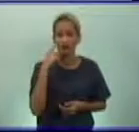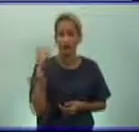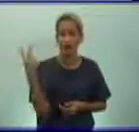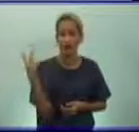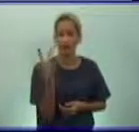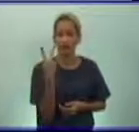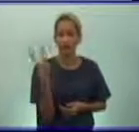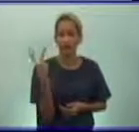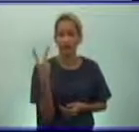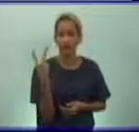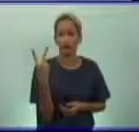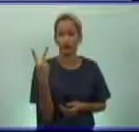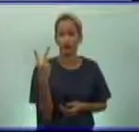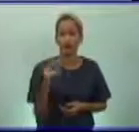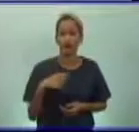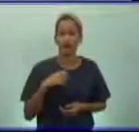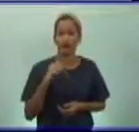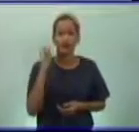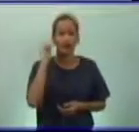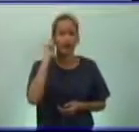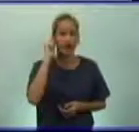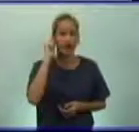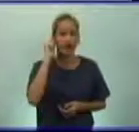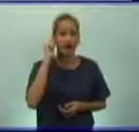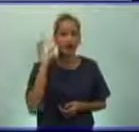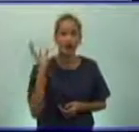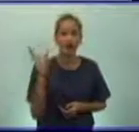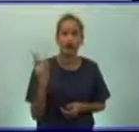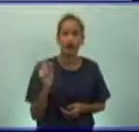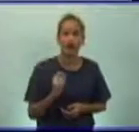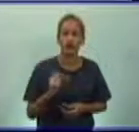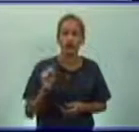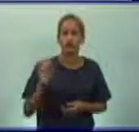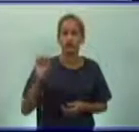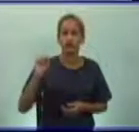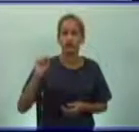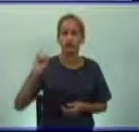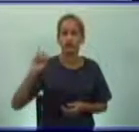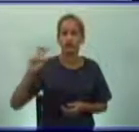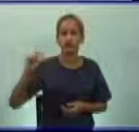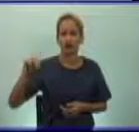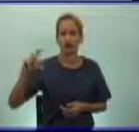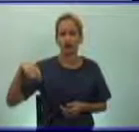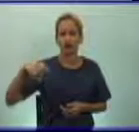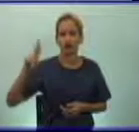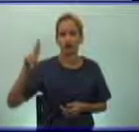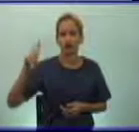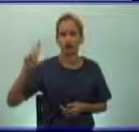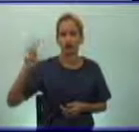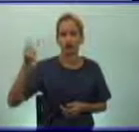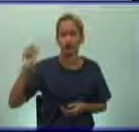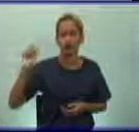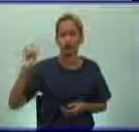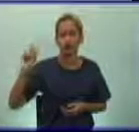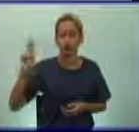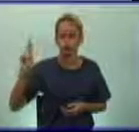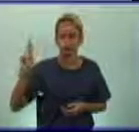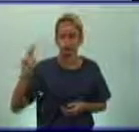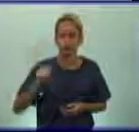en género femenino, número singular. Les digo que el adjetivo